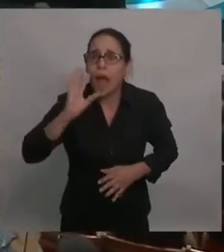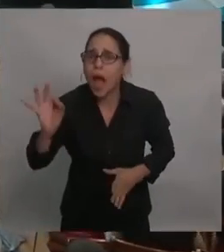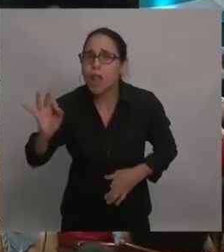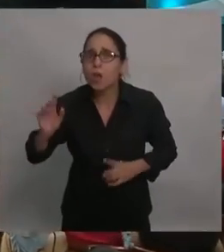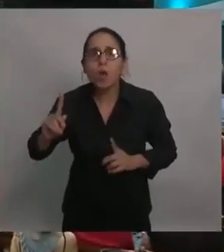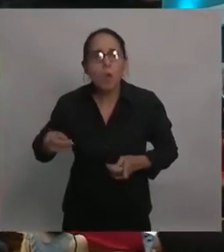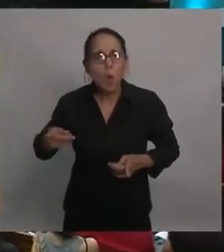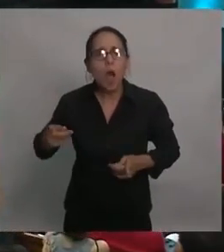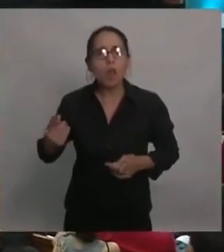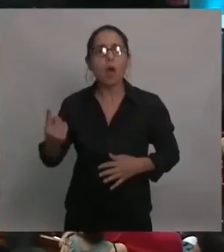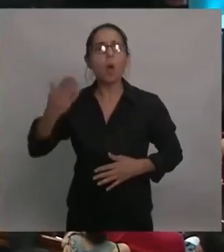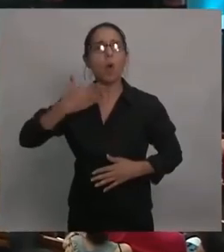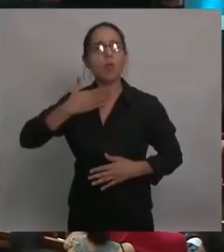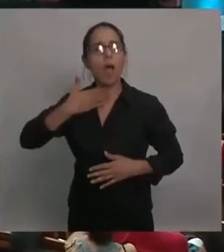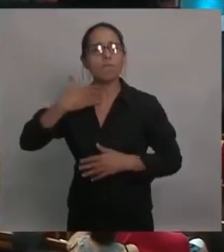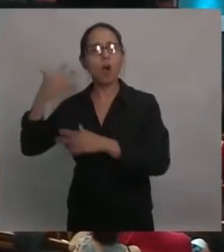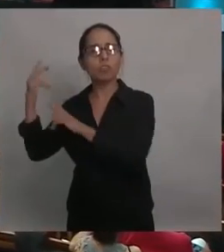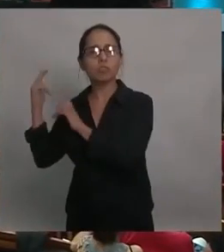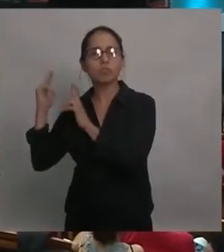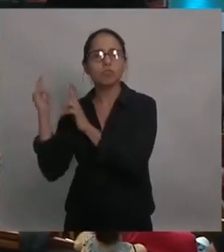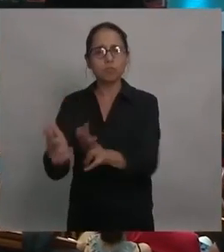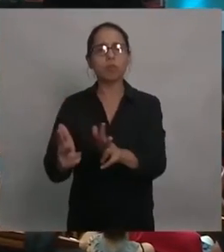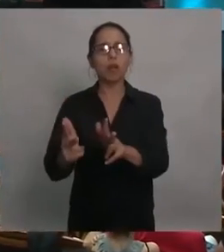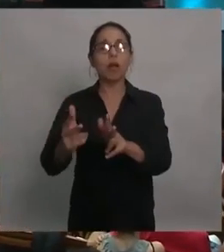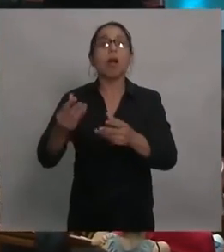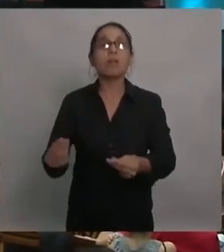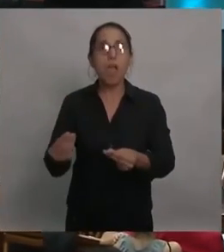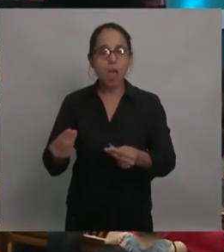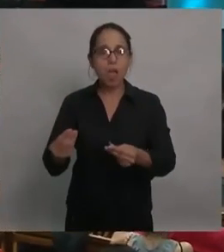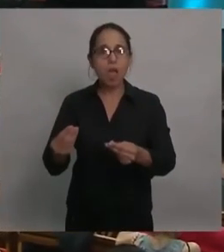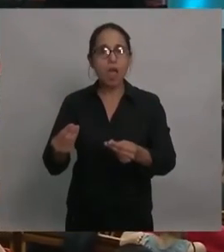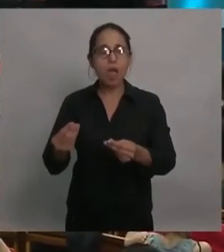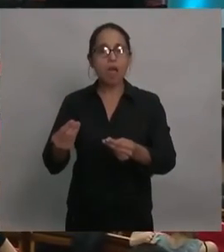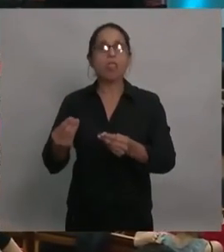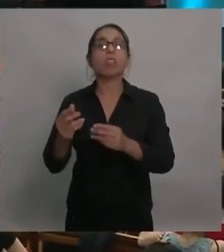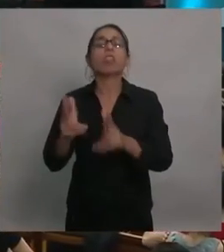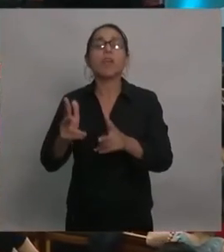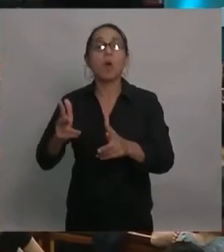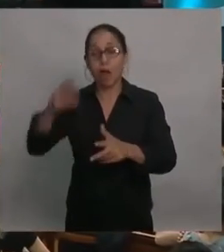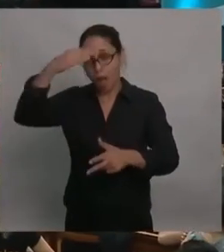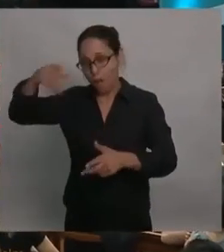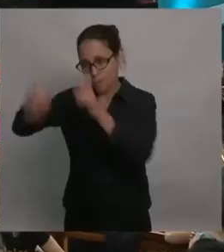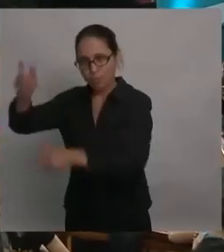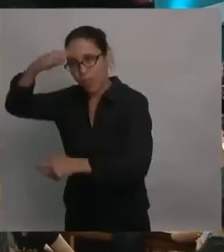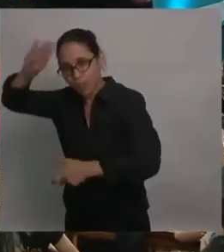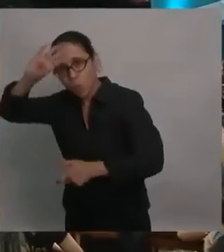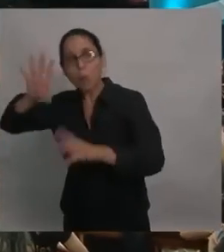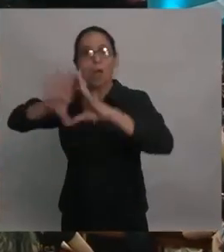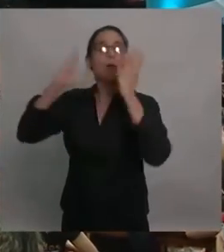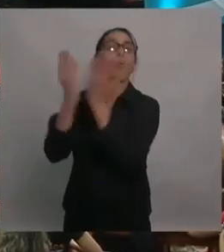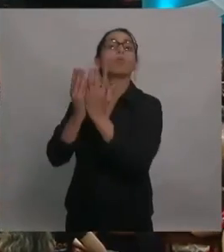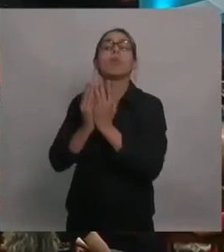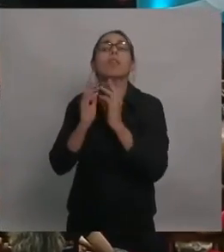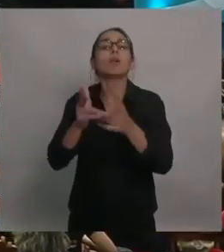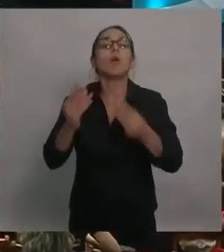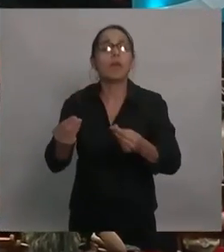una voz para decirle a los cubanos y al mundo: va a ser una lucha larga, no va a ser una lucha de